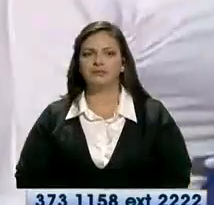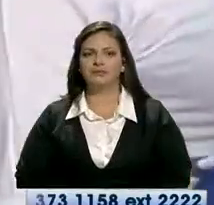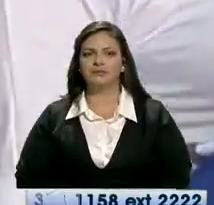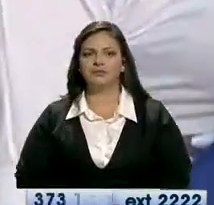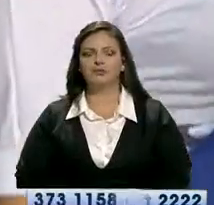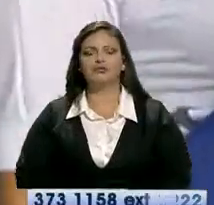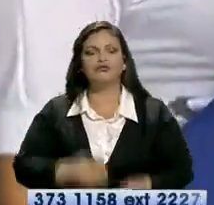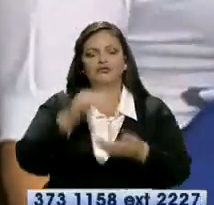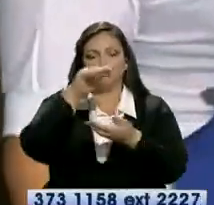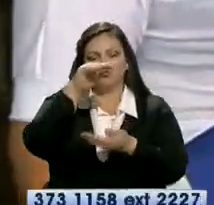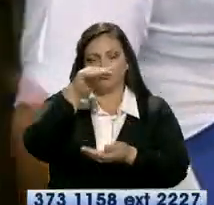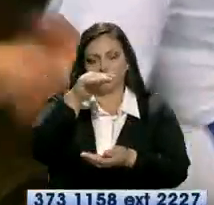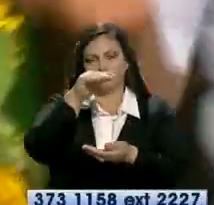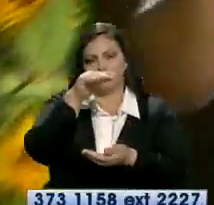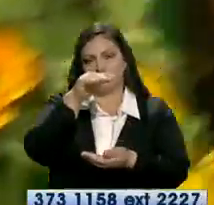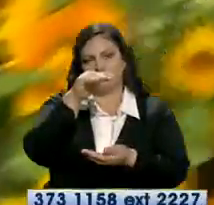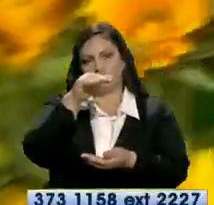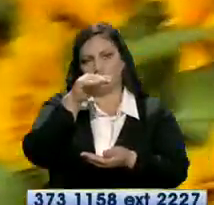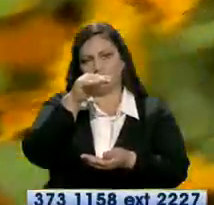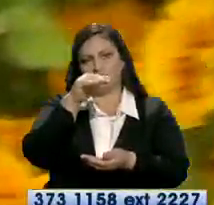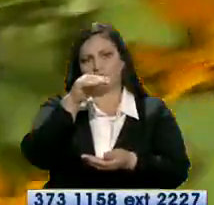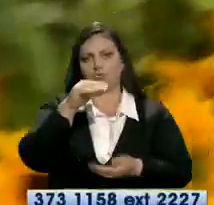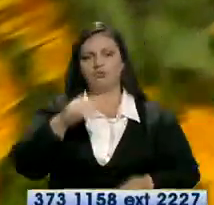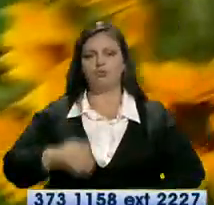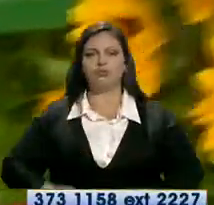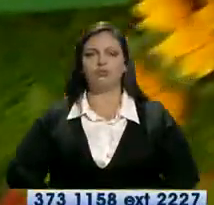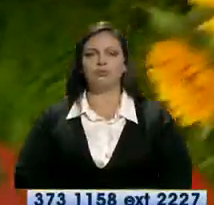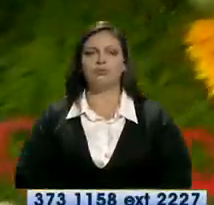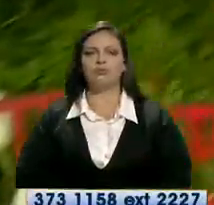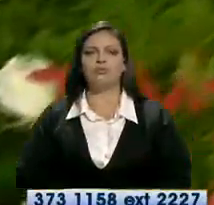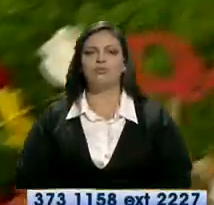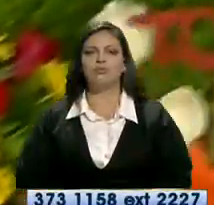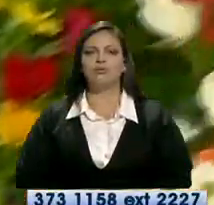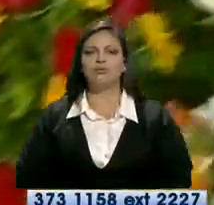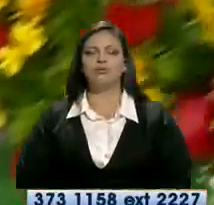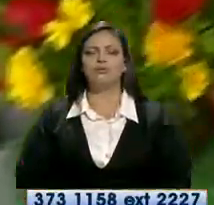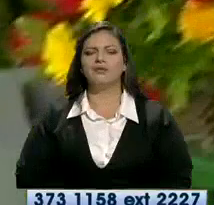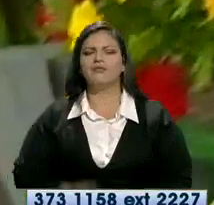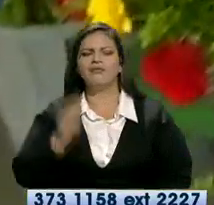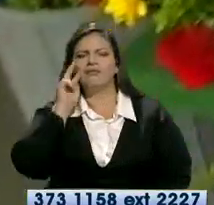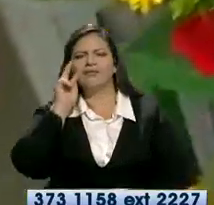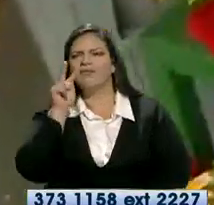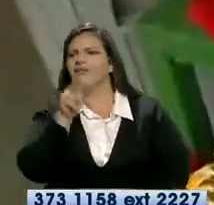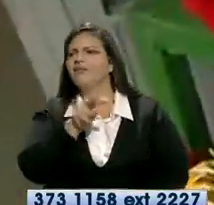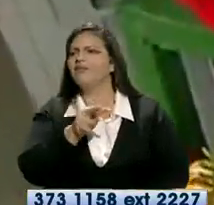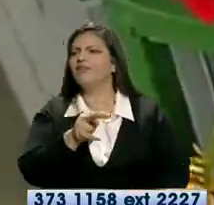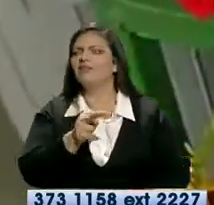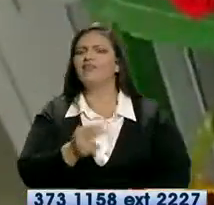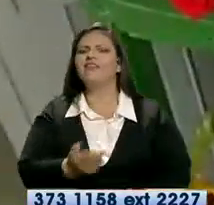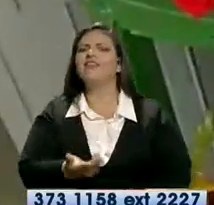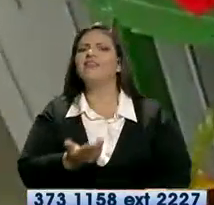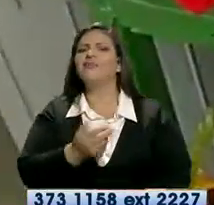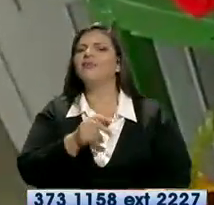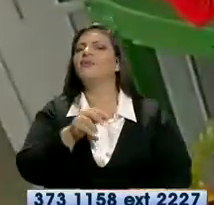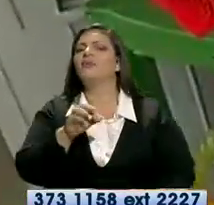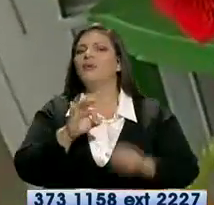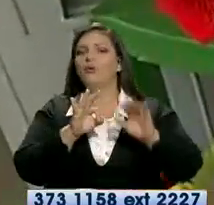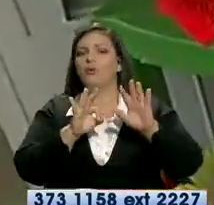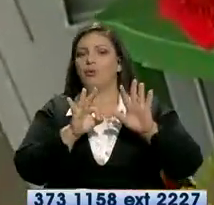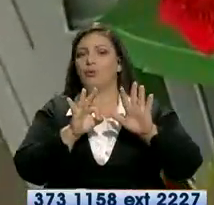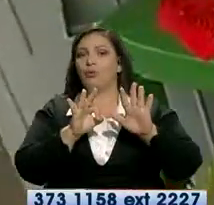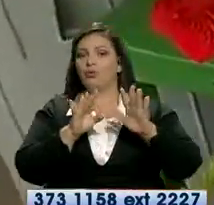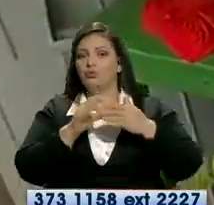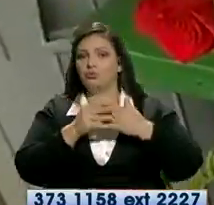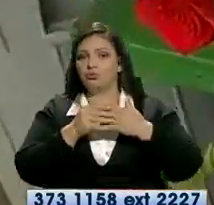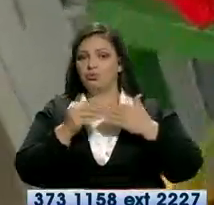tengo pequeños nomás y flores sueltas. En el caso de las muñequitas, que me ha llamado la atención, ¿qué cuestan? De 8. ¿5?